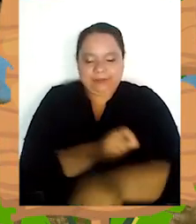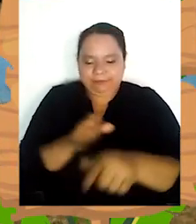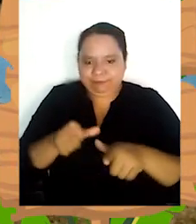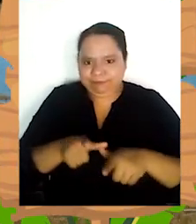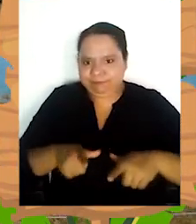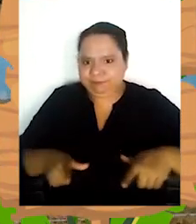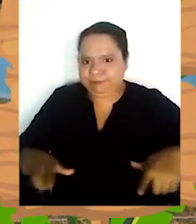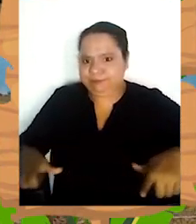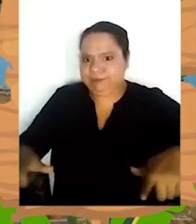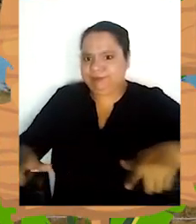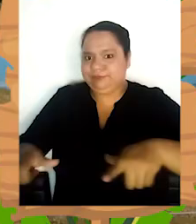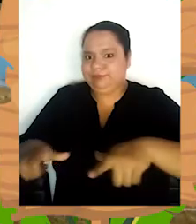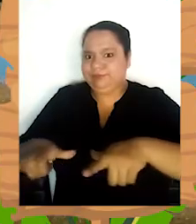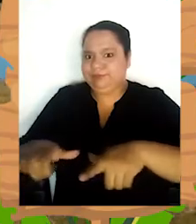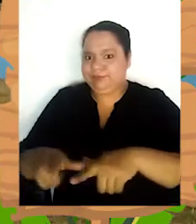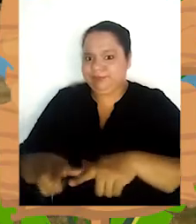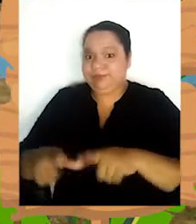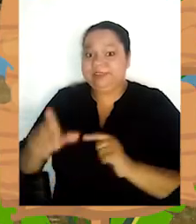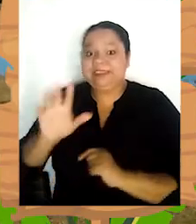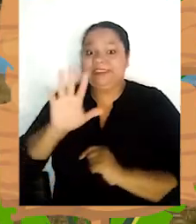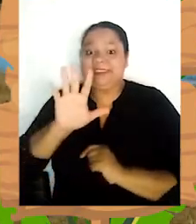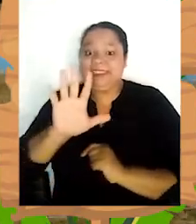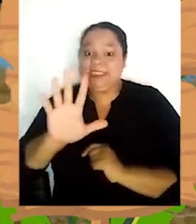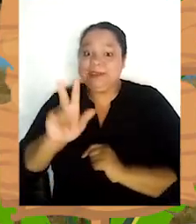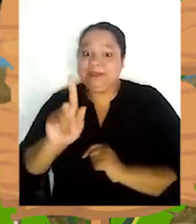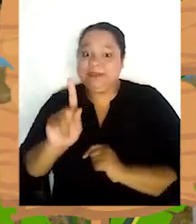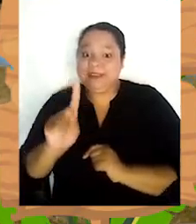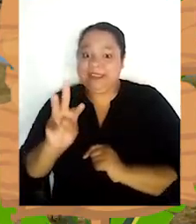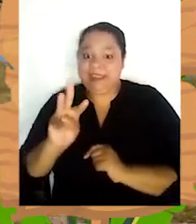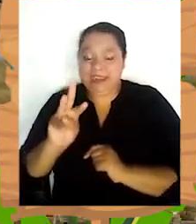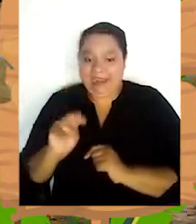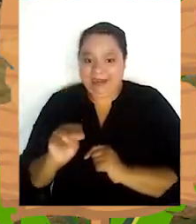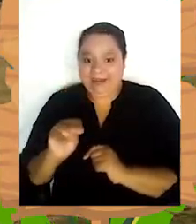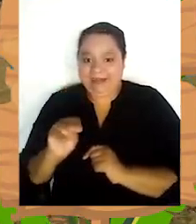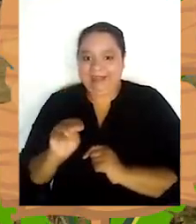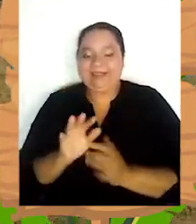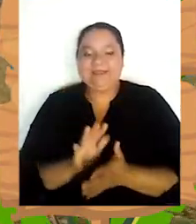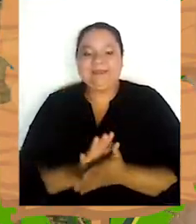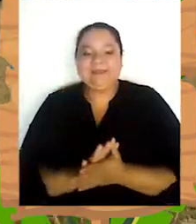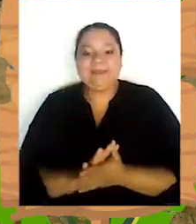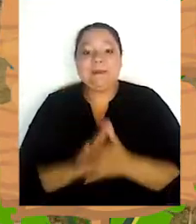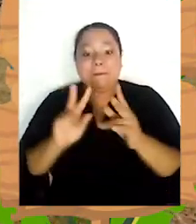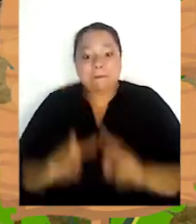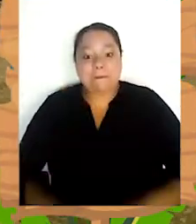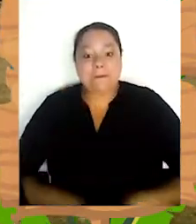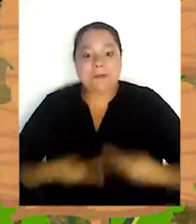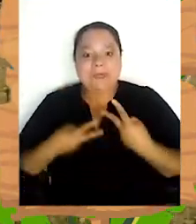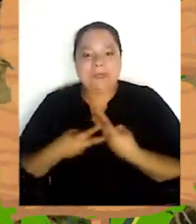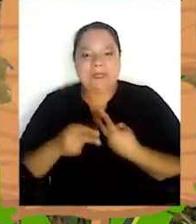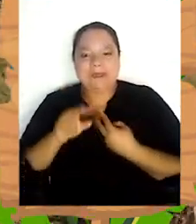una extensión territorial de 5 kilómetros cuadrados, donde viven